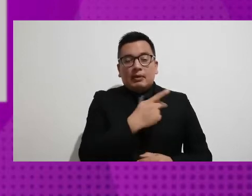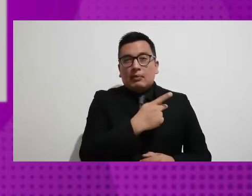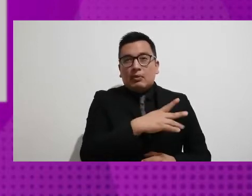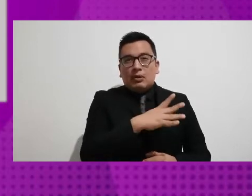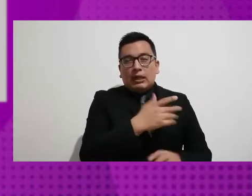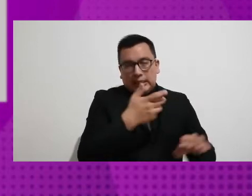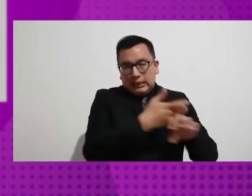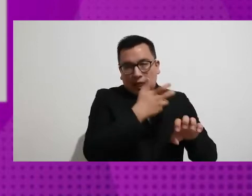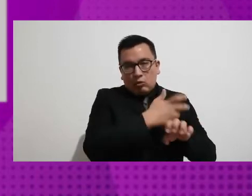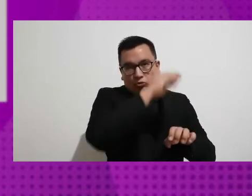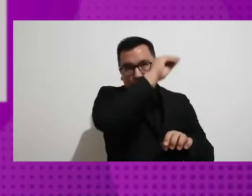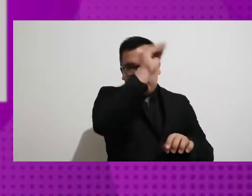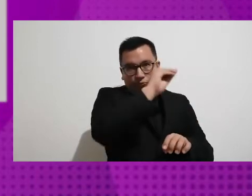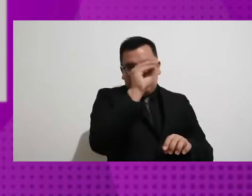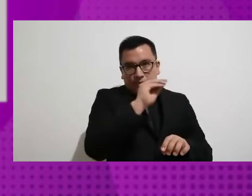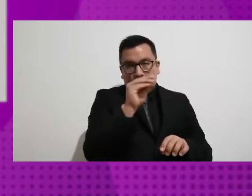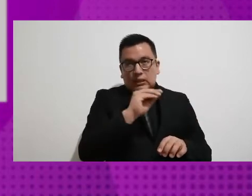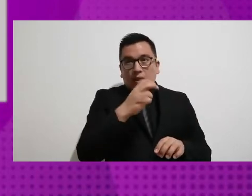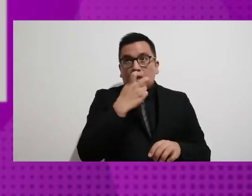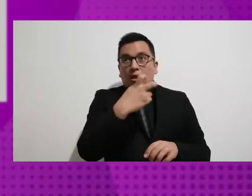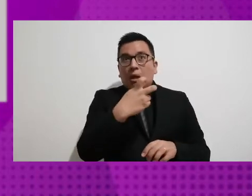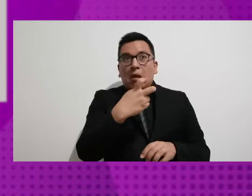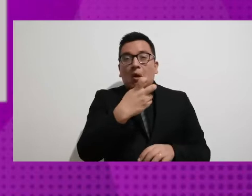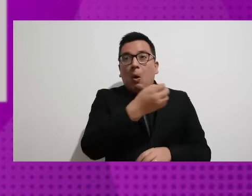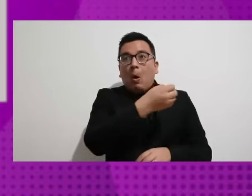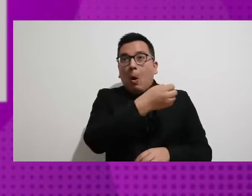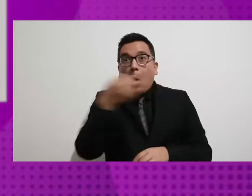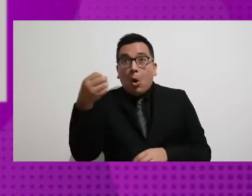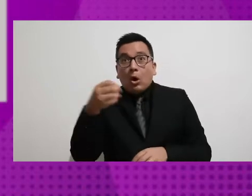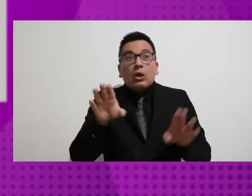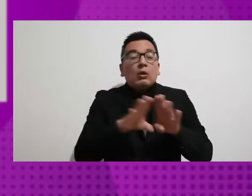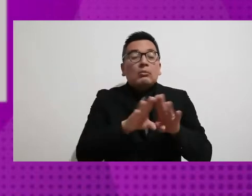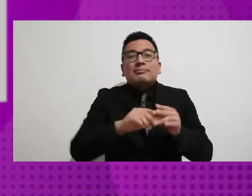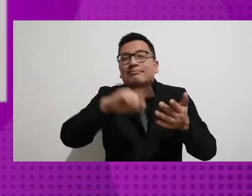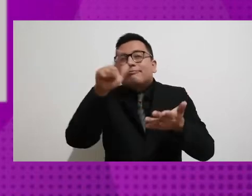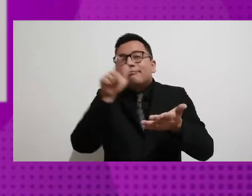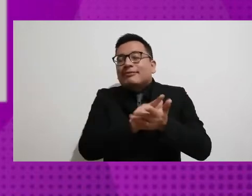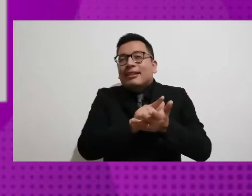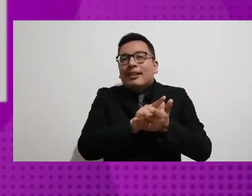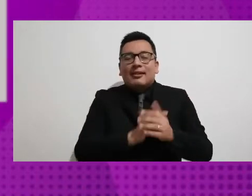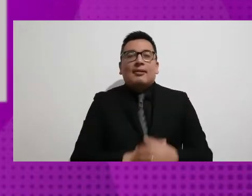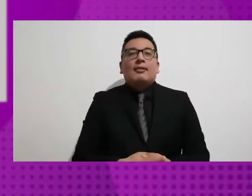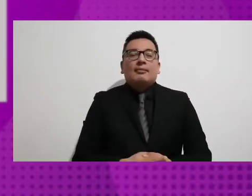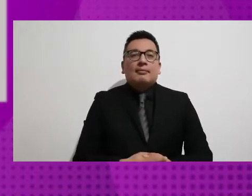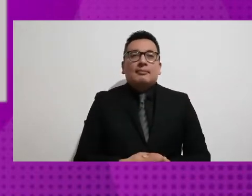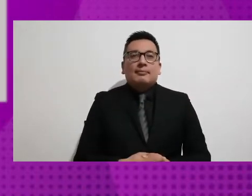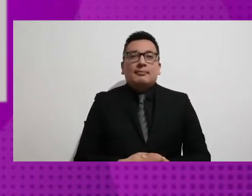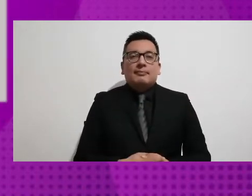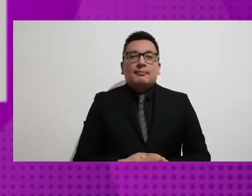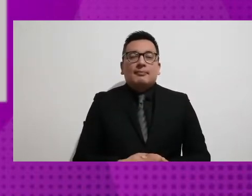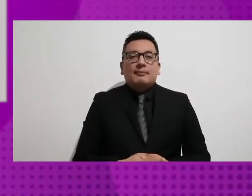esas participantes de la federación, pues está legitimada por una constitución y esa constitución debe